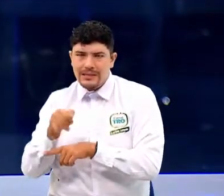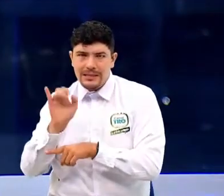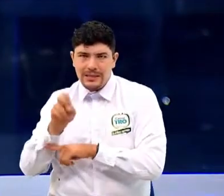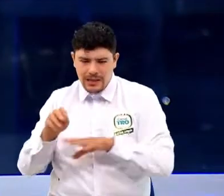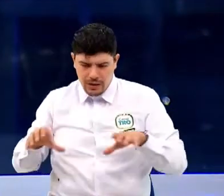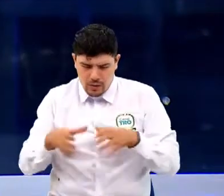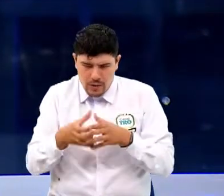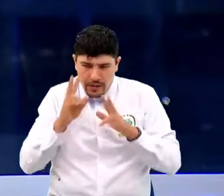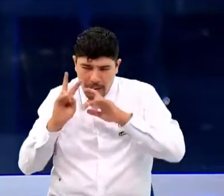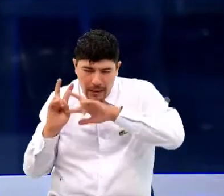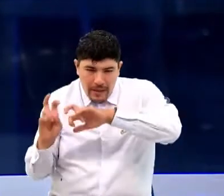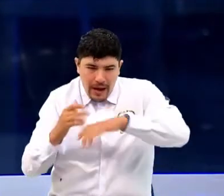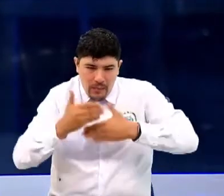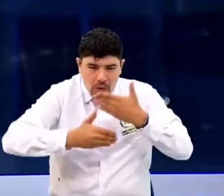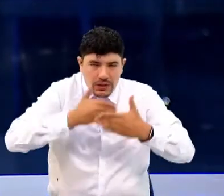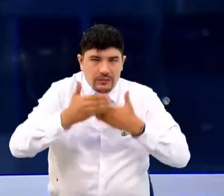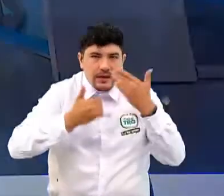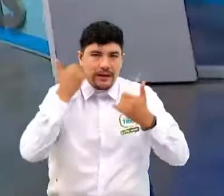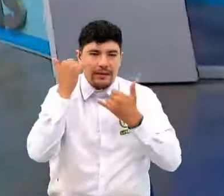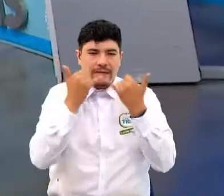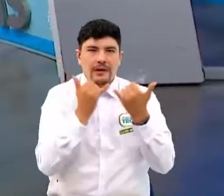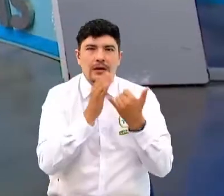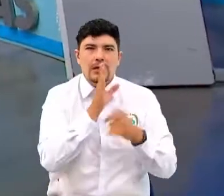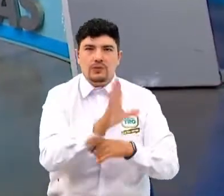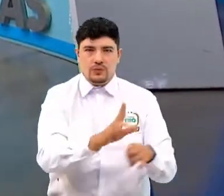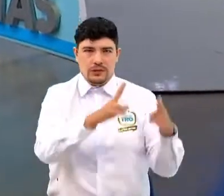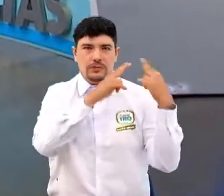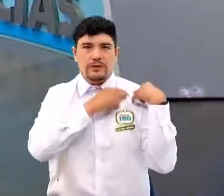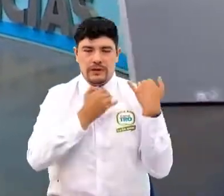a esta hora de cómo avanzan. Iván, buenas tardes.